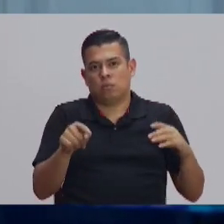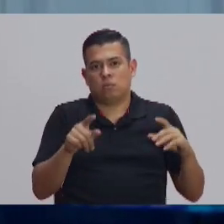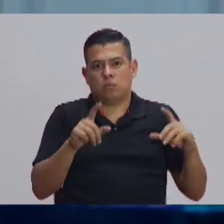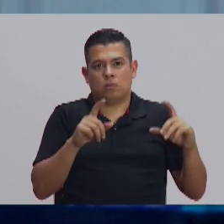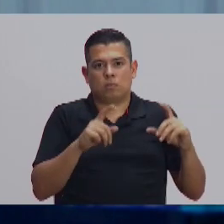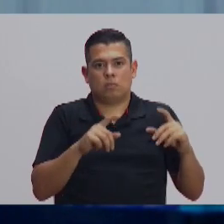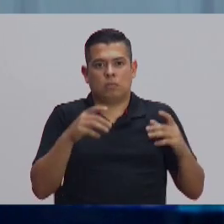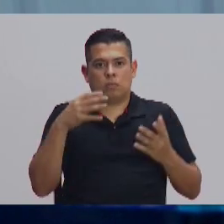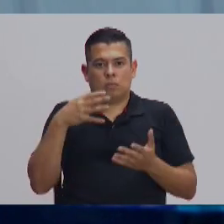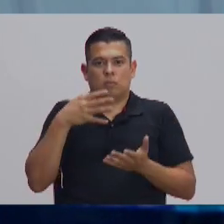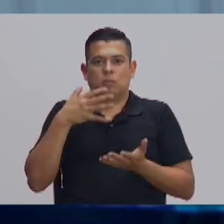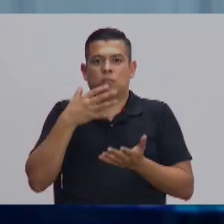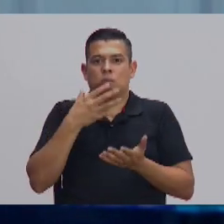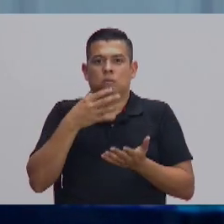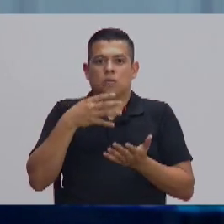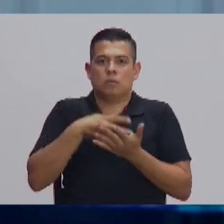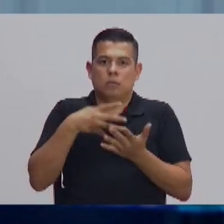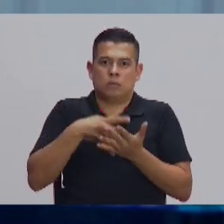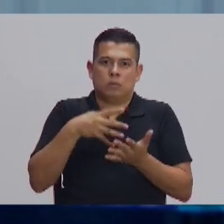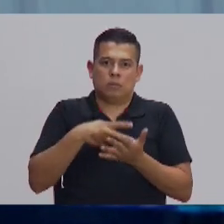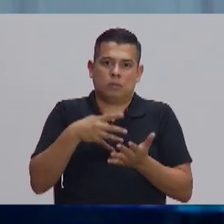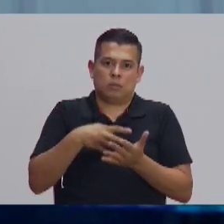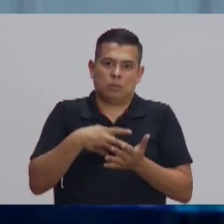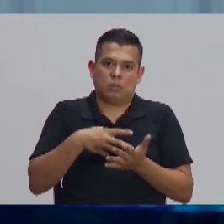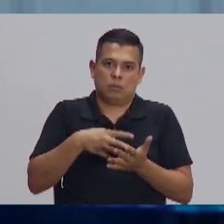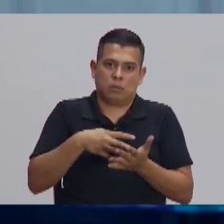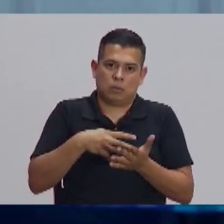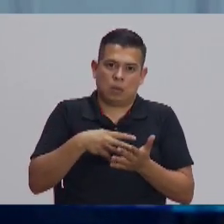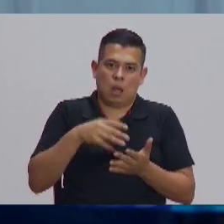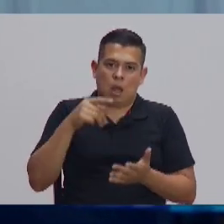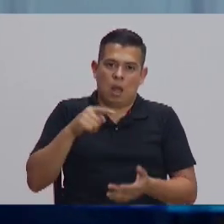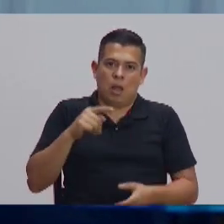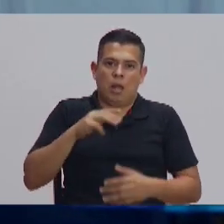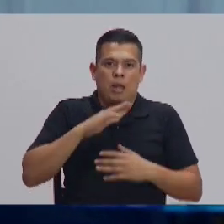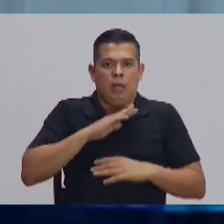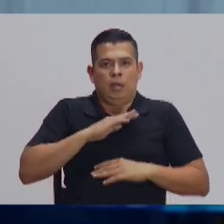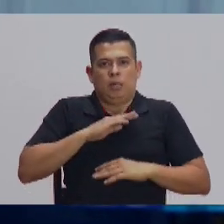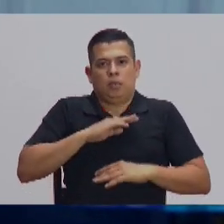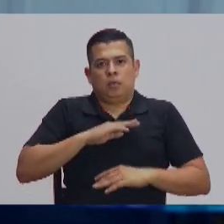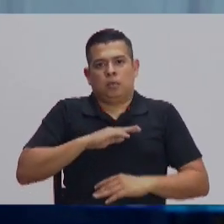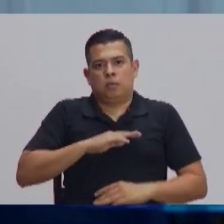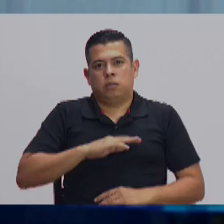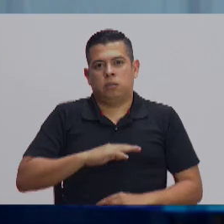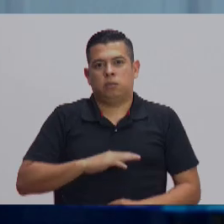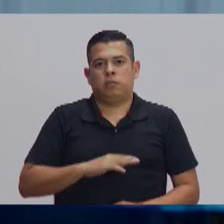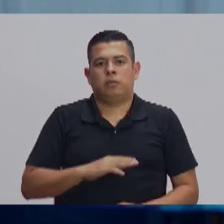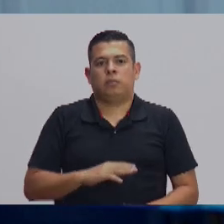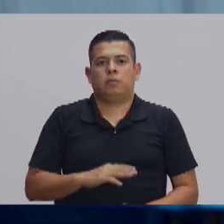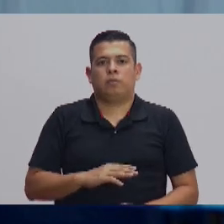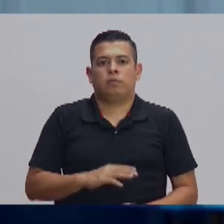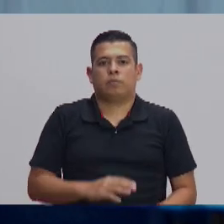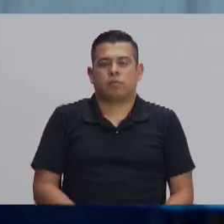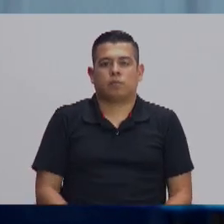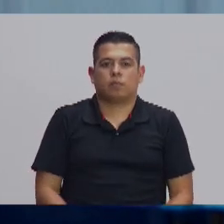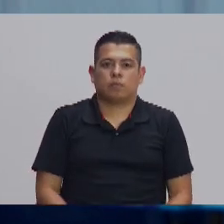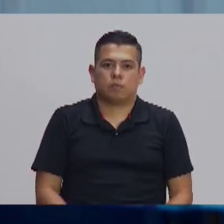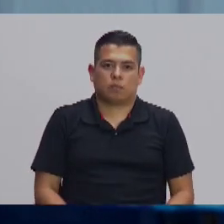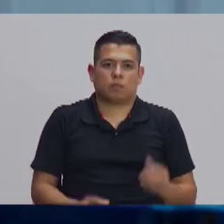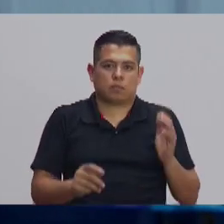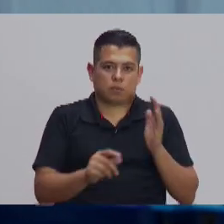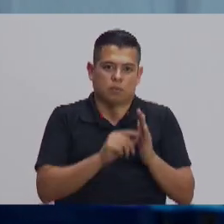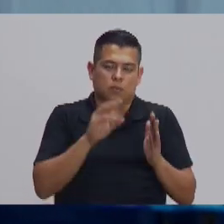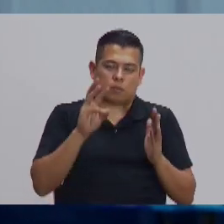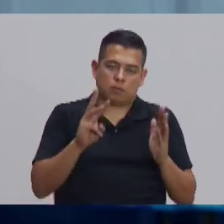corazón del pueblo desfalleció y vino a ser como agua y mire el